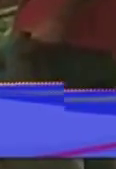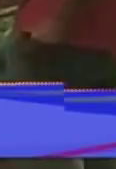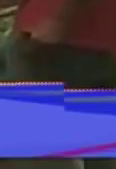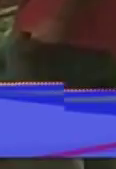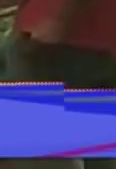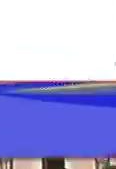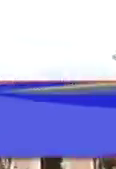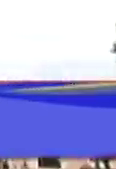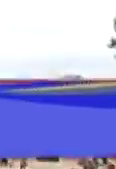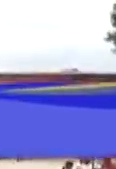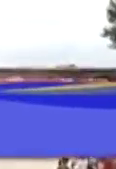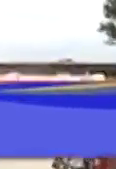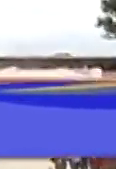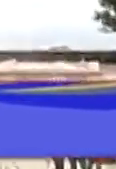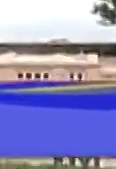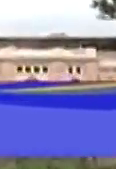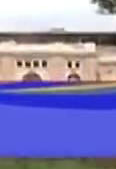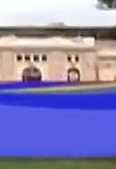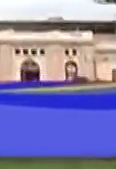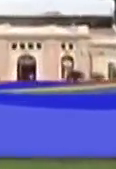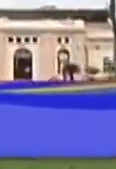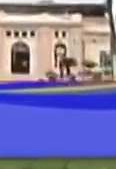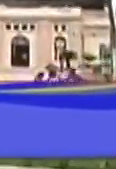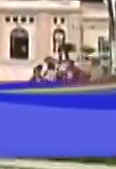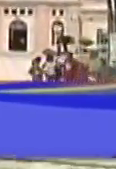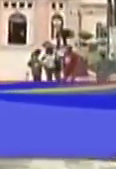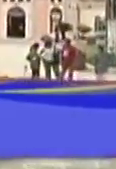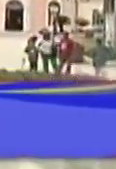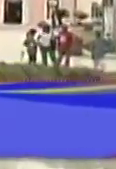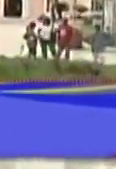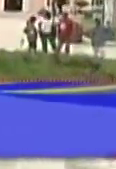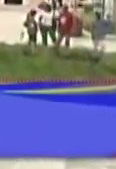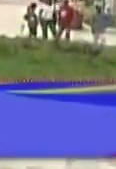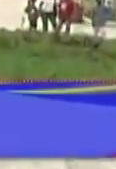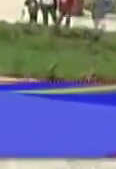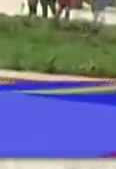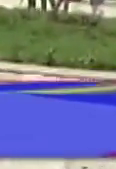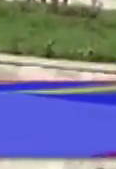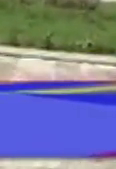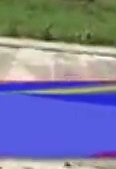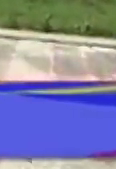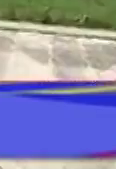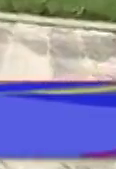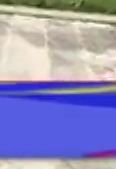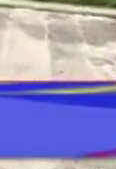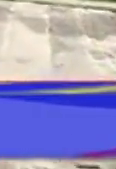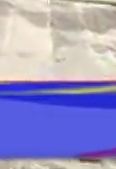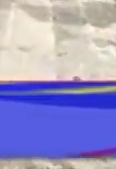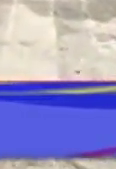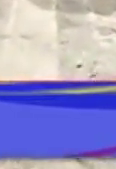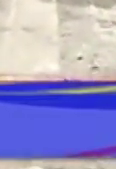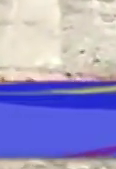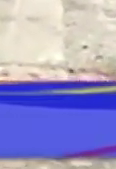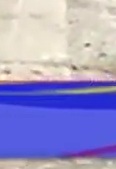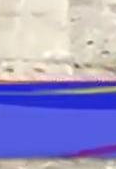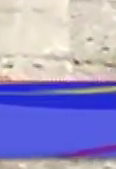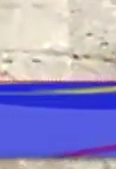turística. Usted, presidente, este gran esfuerzo para colocarla cada día más bonita. ¡Que viva la patria,